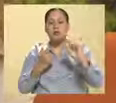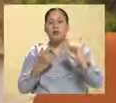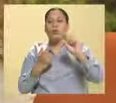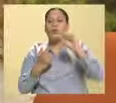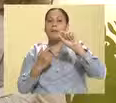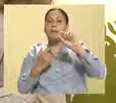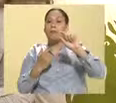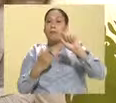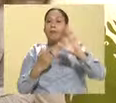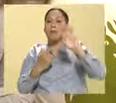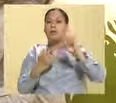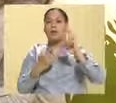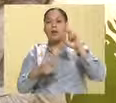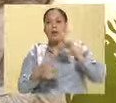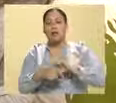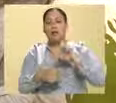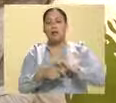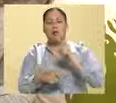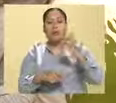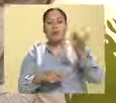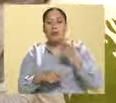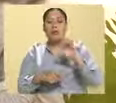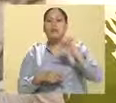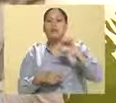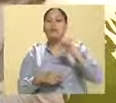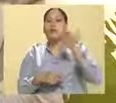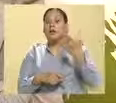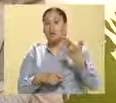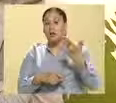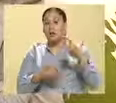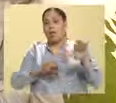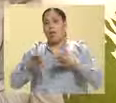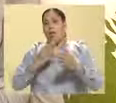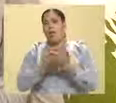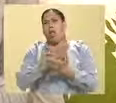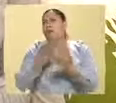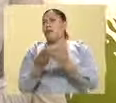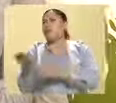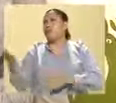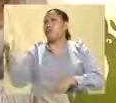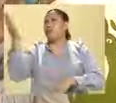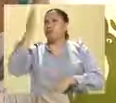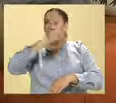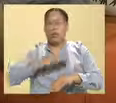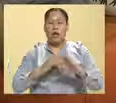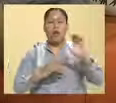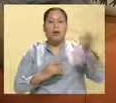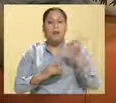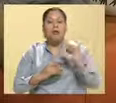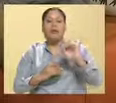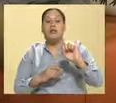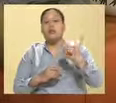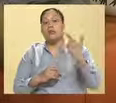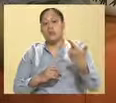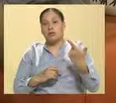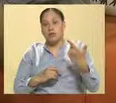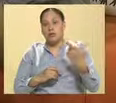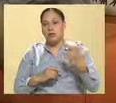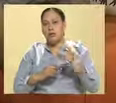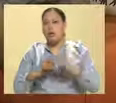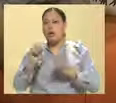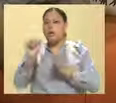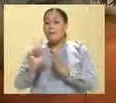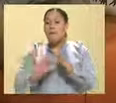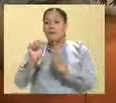67.29 pesos diarios. Uf, que es muy poco. Es muy poco, o sea, mensuales vienen siendo